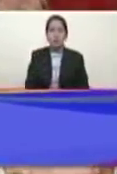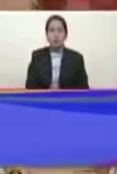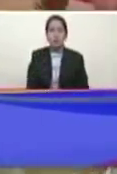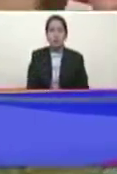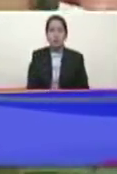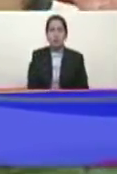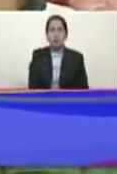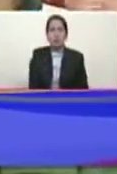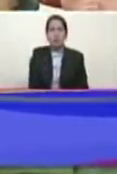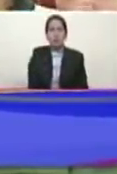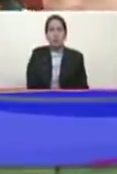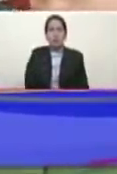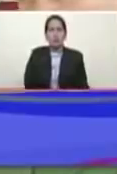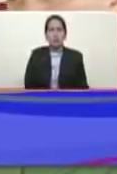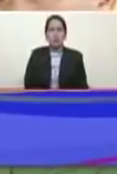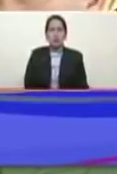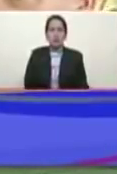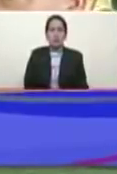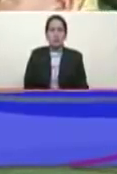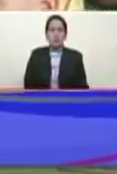Aquí está, pues.